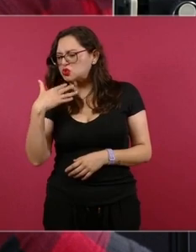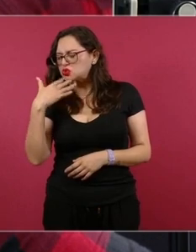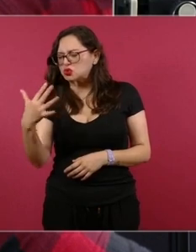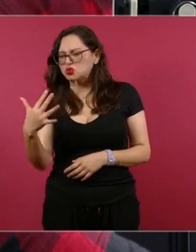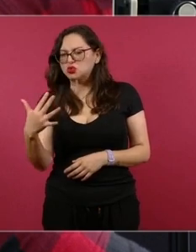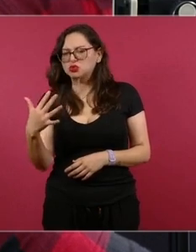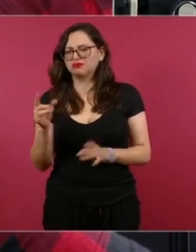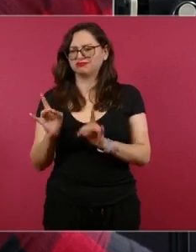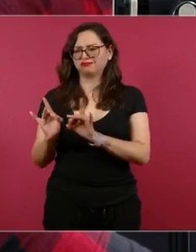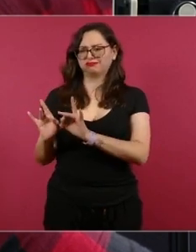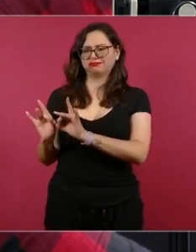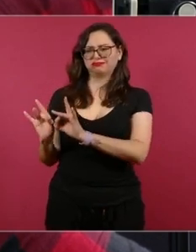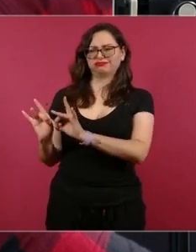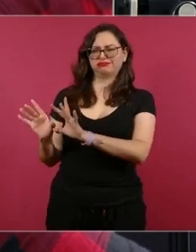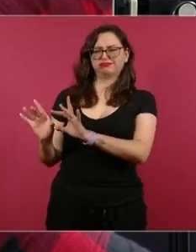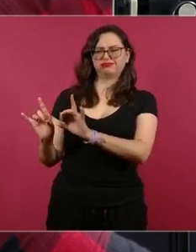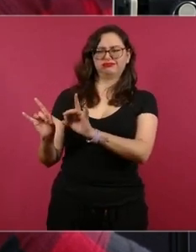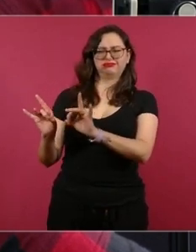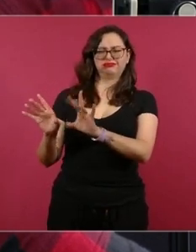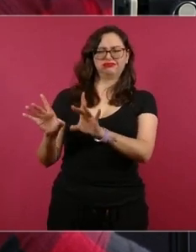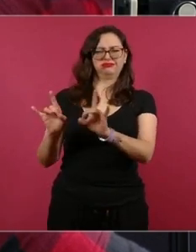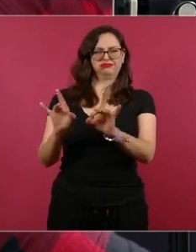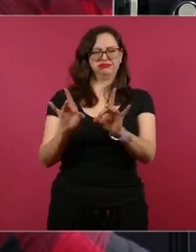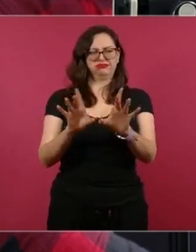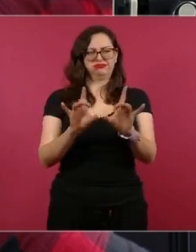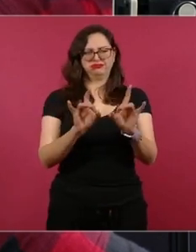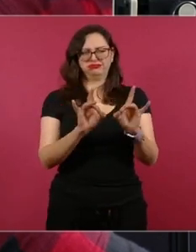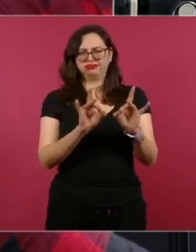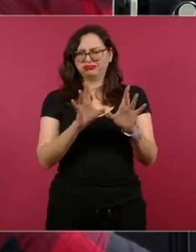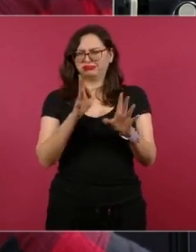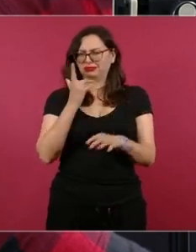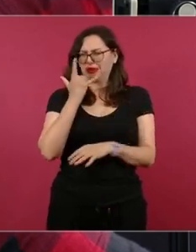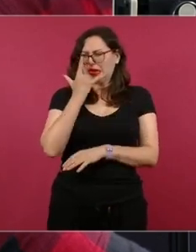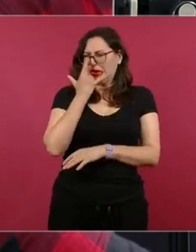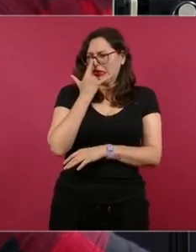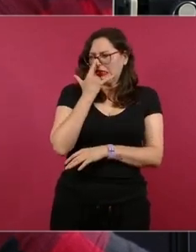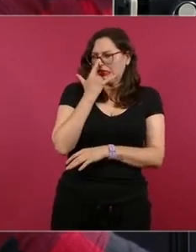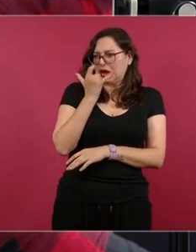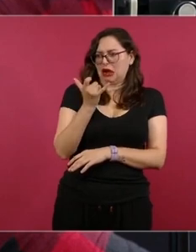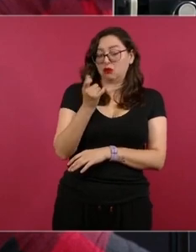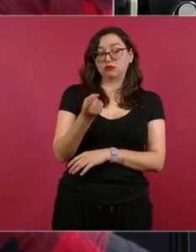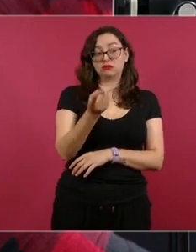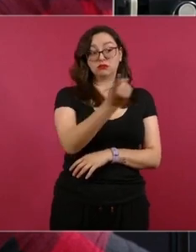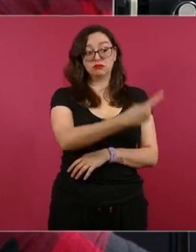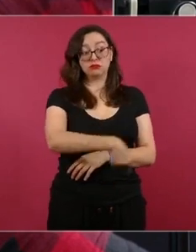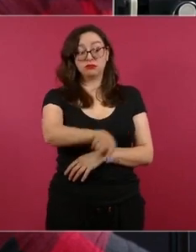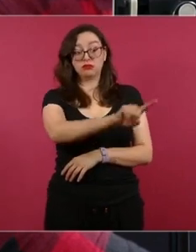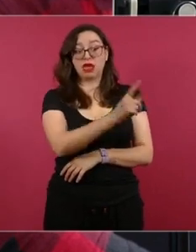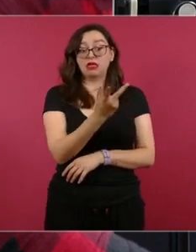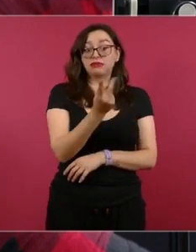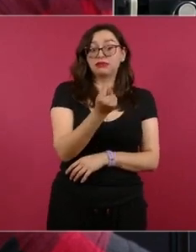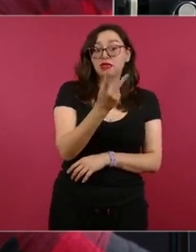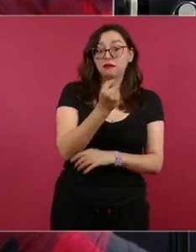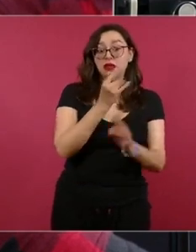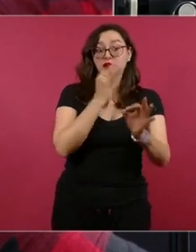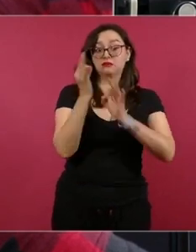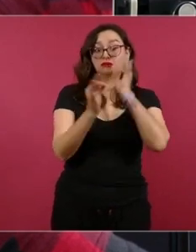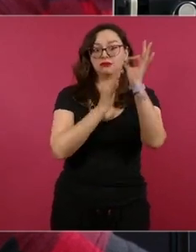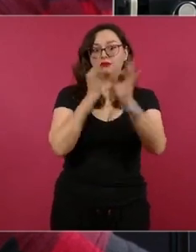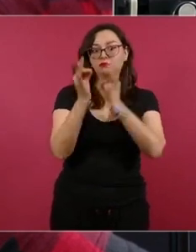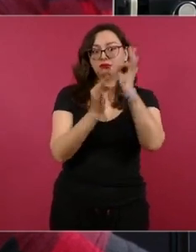crear un panorama de miedo, un panorama de pánico, de que todo está mal, que todo se